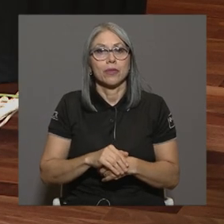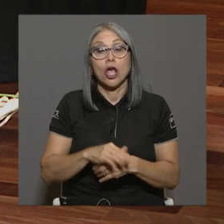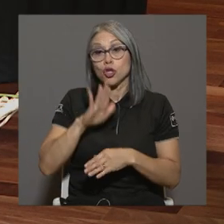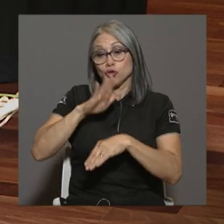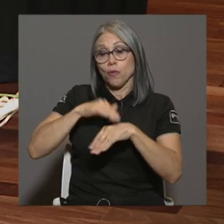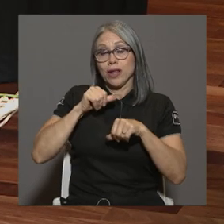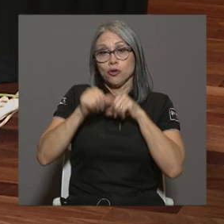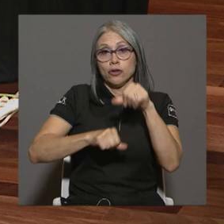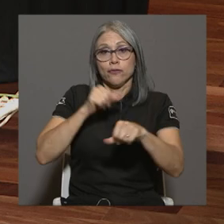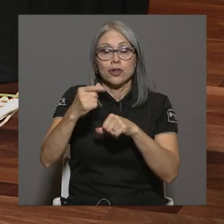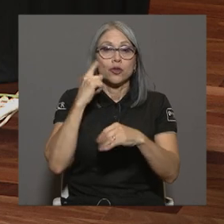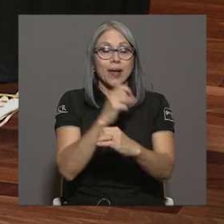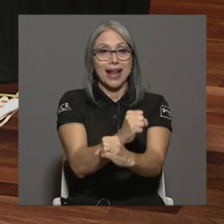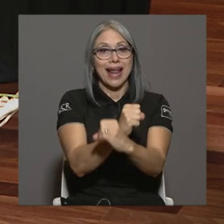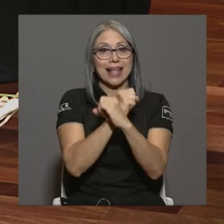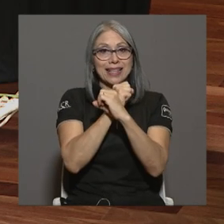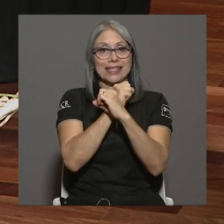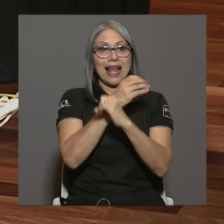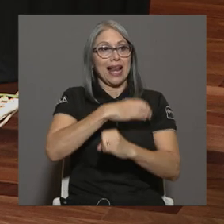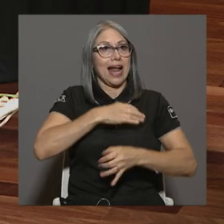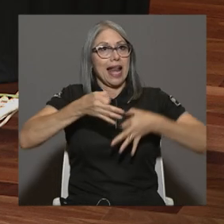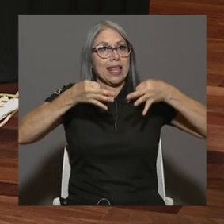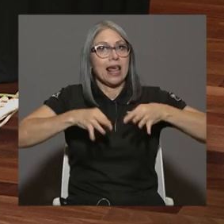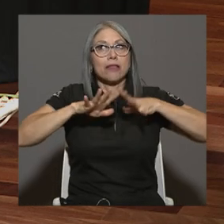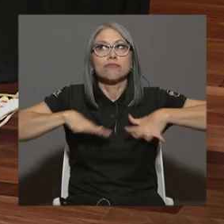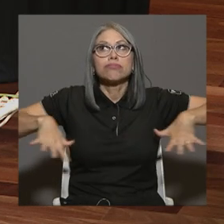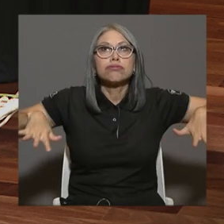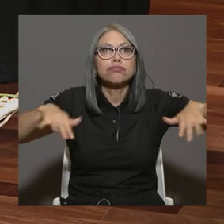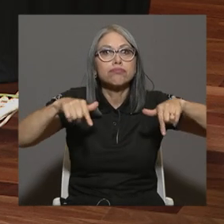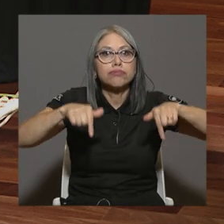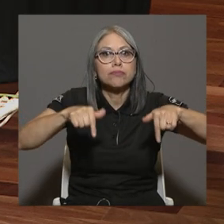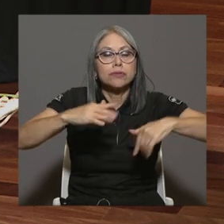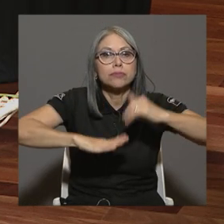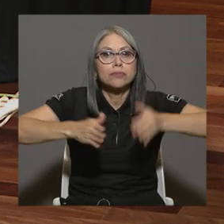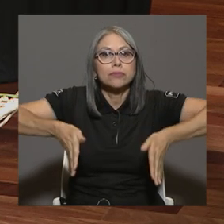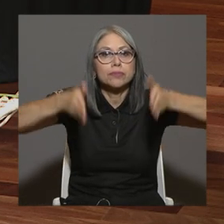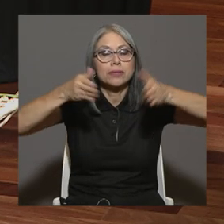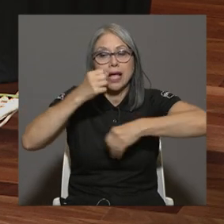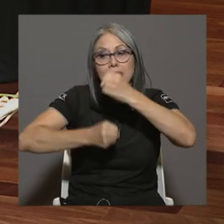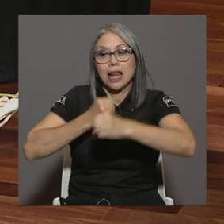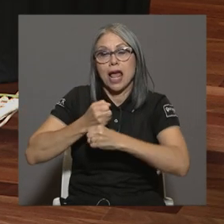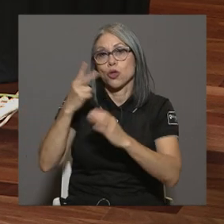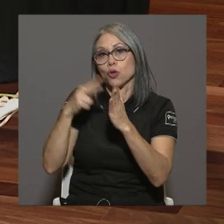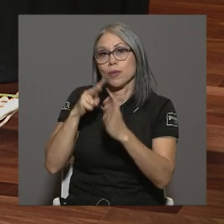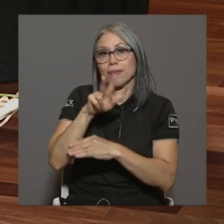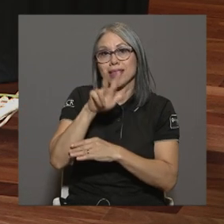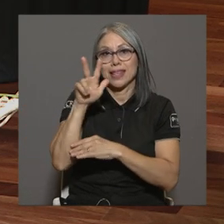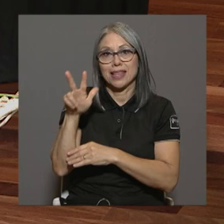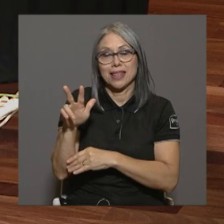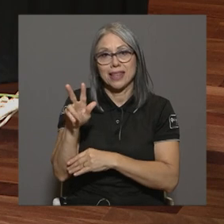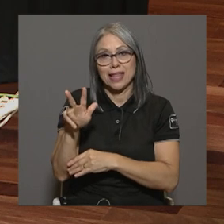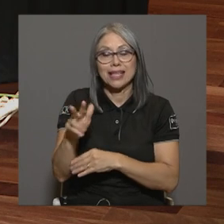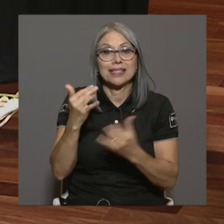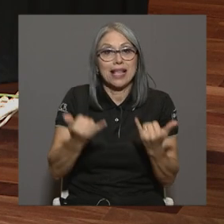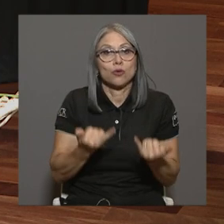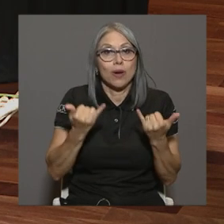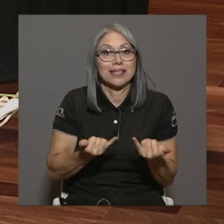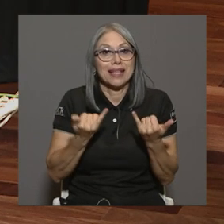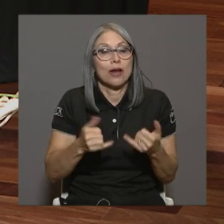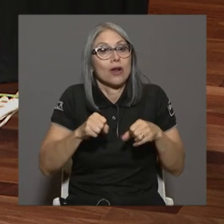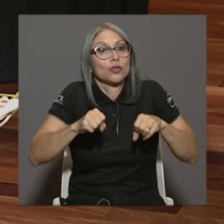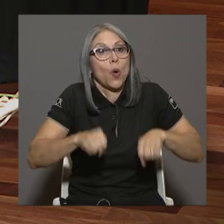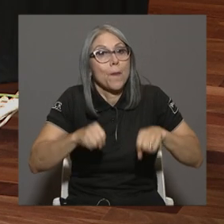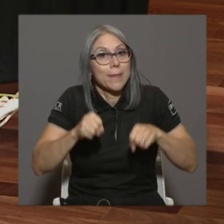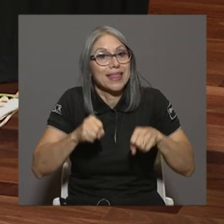para garantizar la calidad de la infraestructura física, en el 2023 se actualizaron las competencias de la Comisión Institucional de